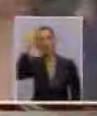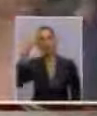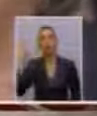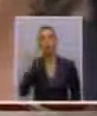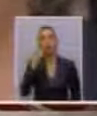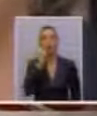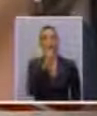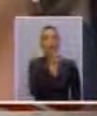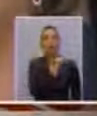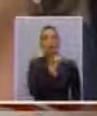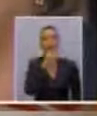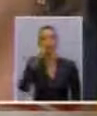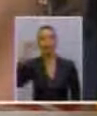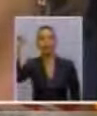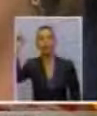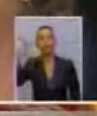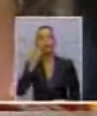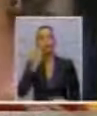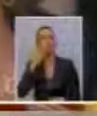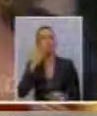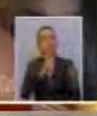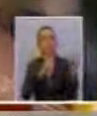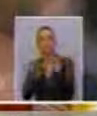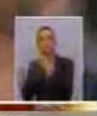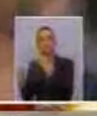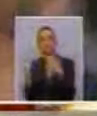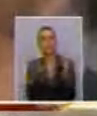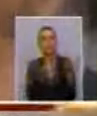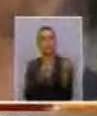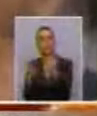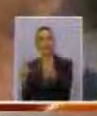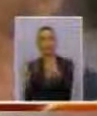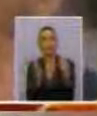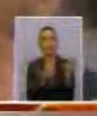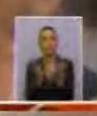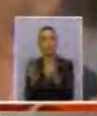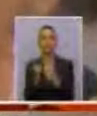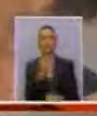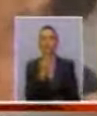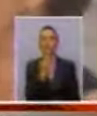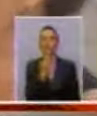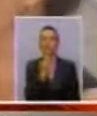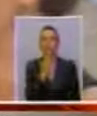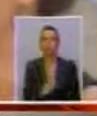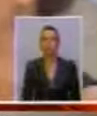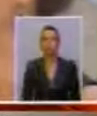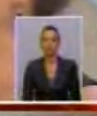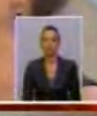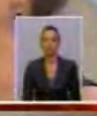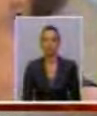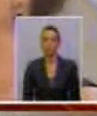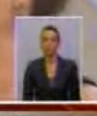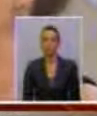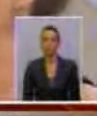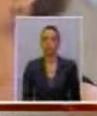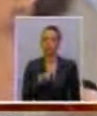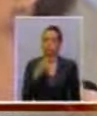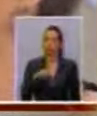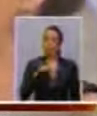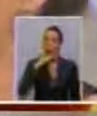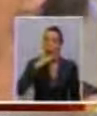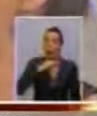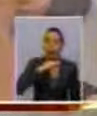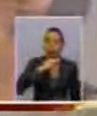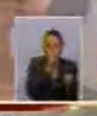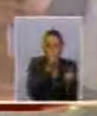está diciendo en el fondo es que quiere un cambio en las reglas del juego. Y, por último, también anunció la idea de una nueva constitución. Personalmente me